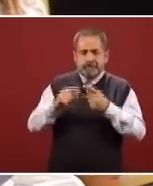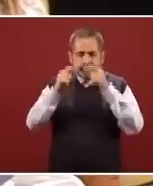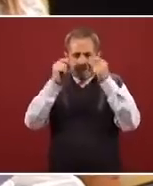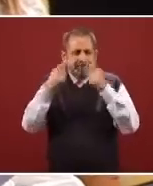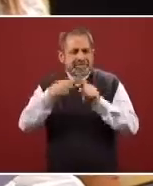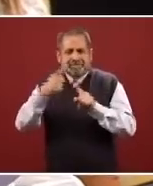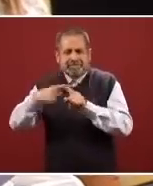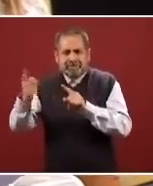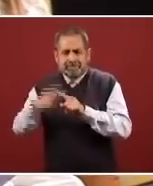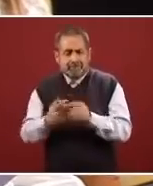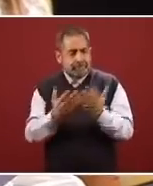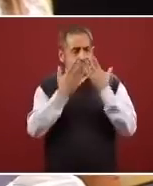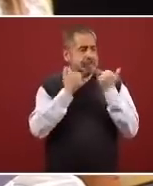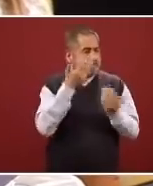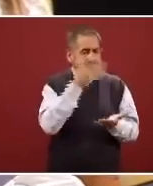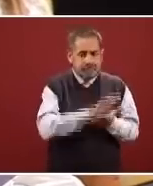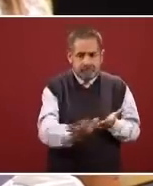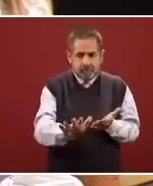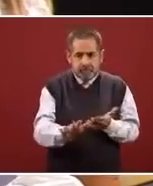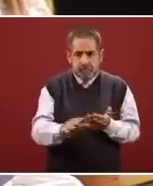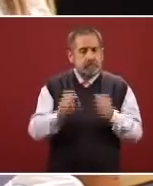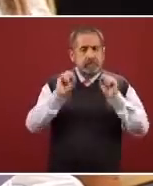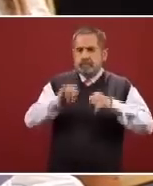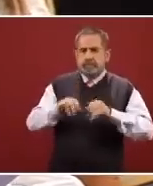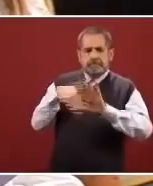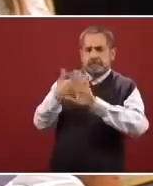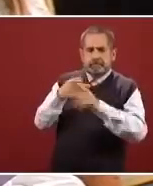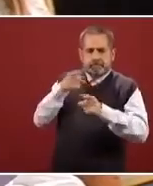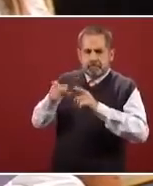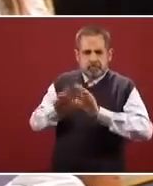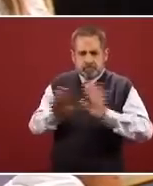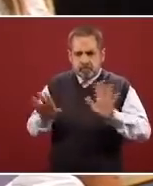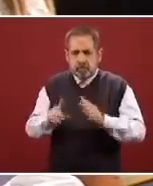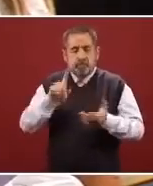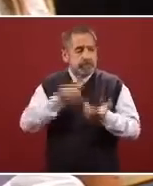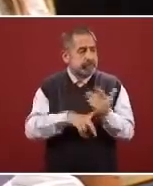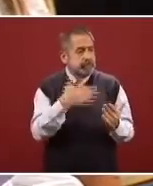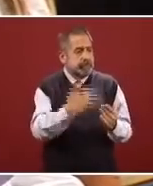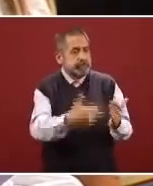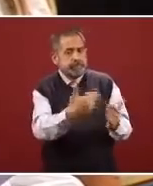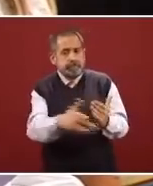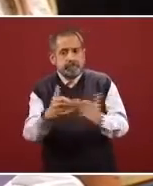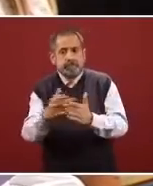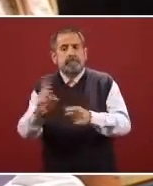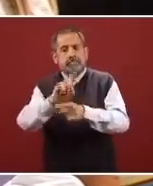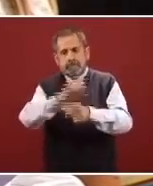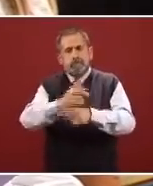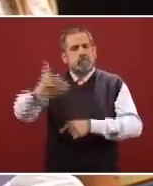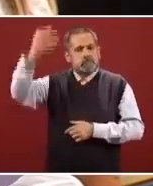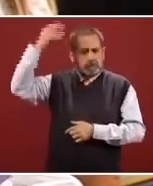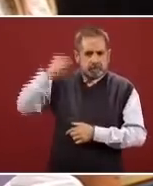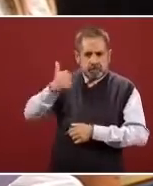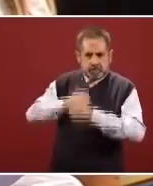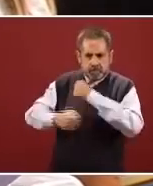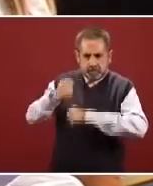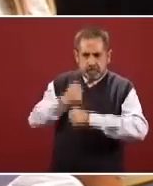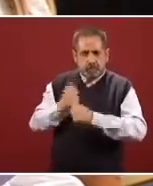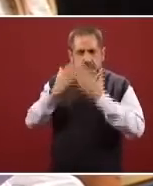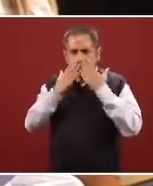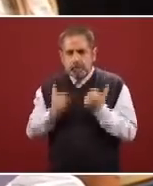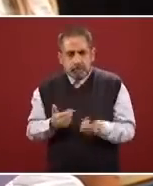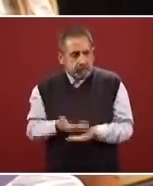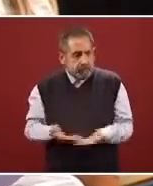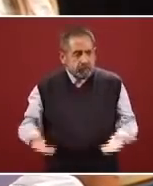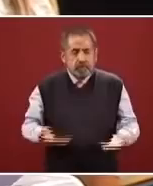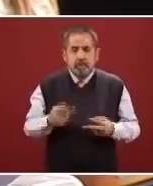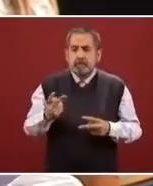protección, sin ánimo de atacar ni generar polémica, ya que este material ha faltado desde el sexenio pasado. ¿Qué acciones van a tomar para que no